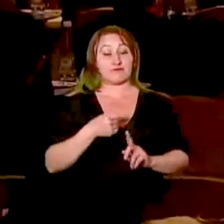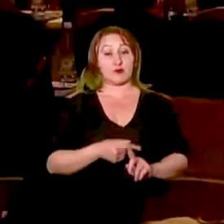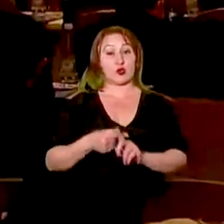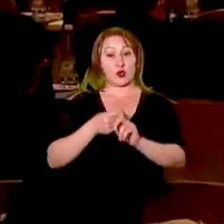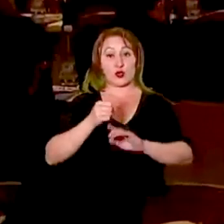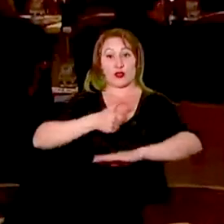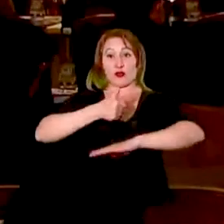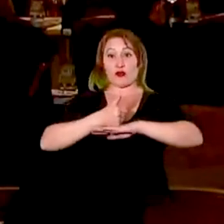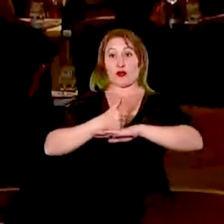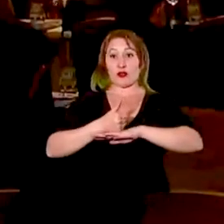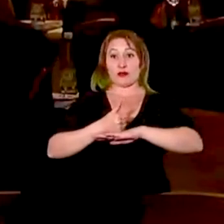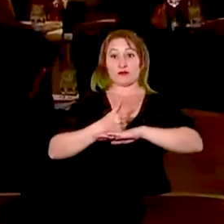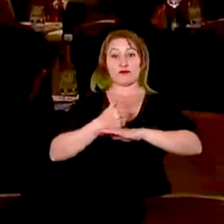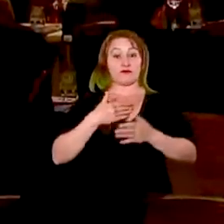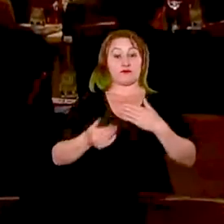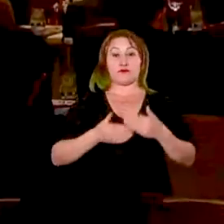procuradora,